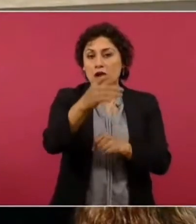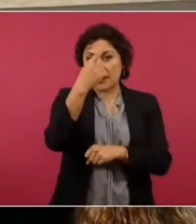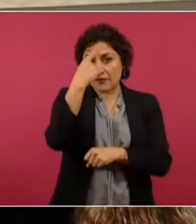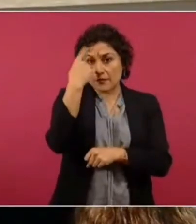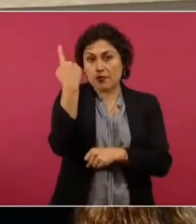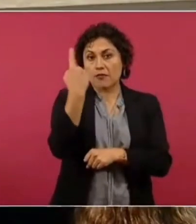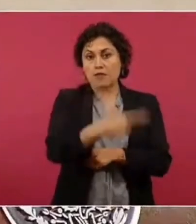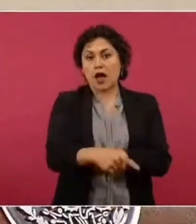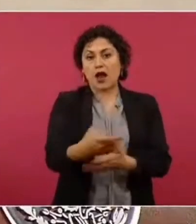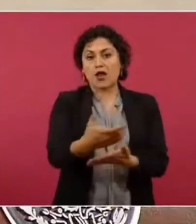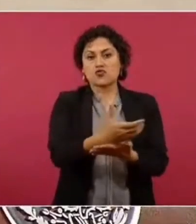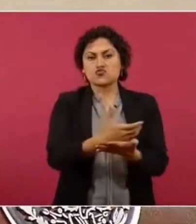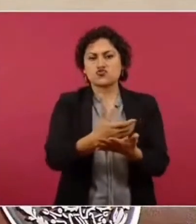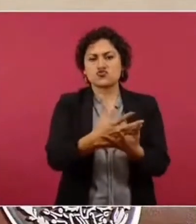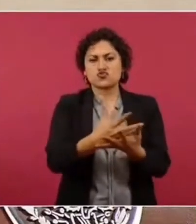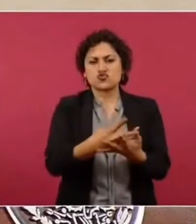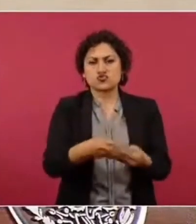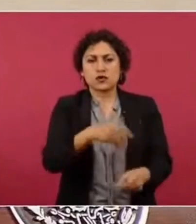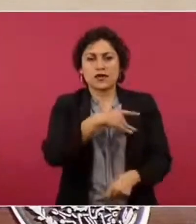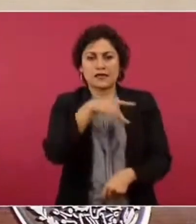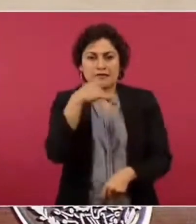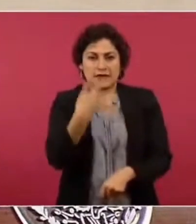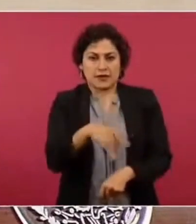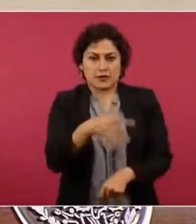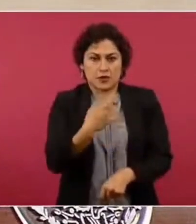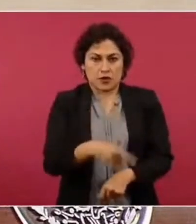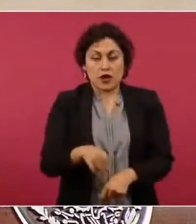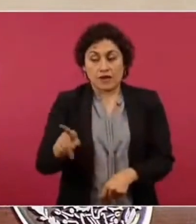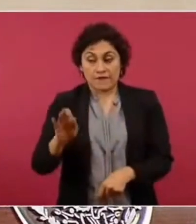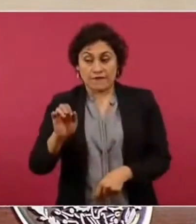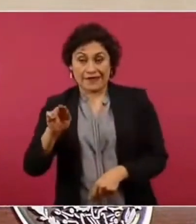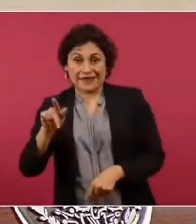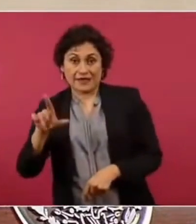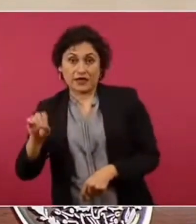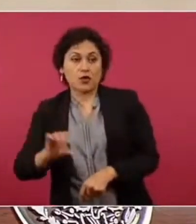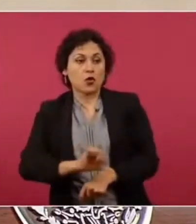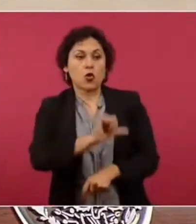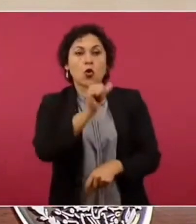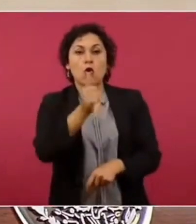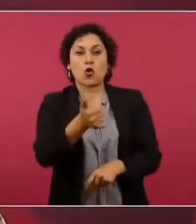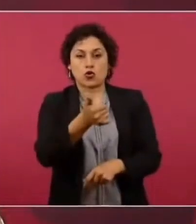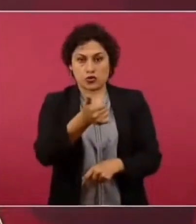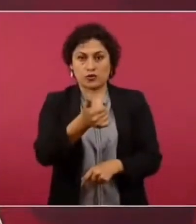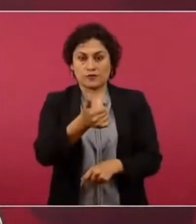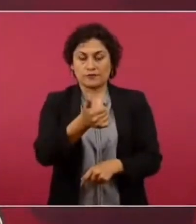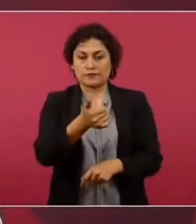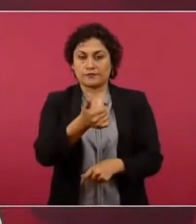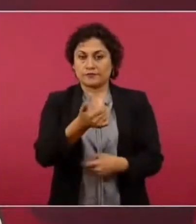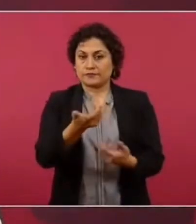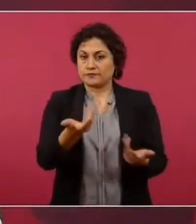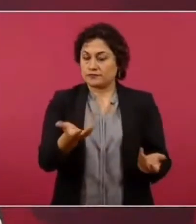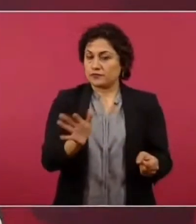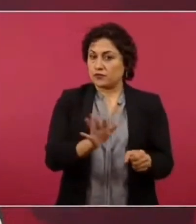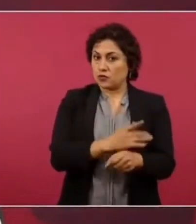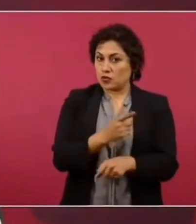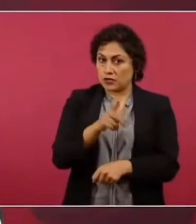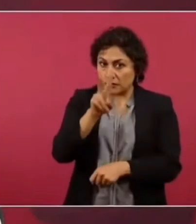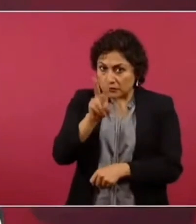ayuden a quitar el dolor, como el fentanilo, aunque se trata de una droga muy fuerte,